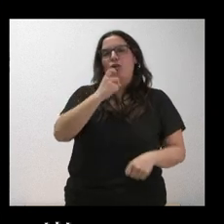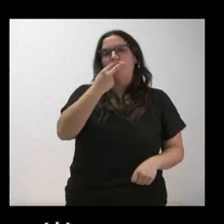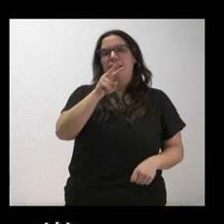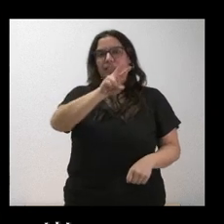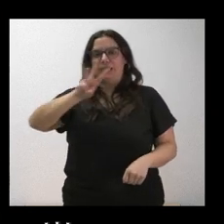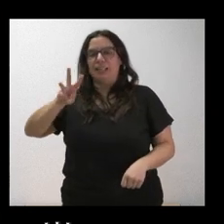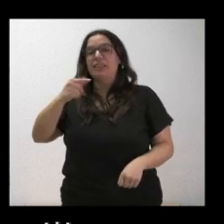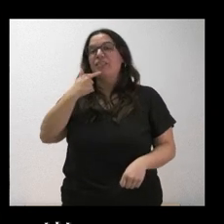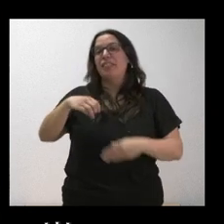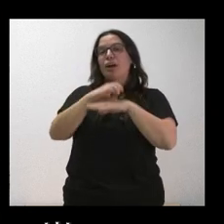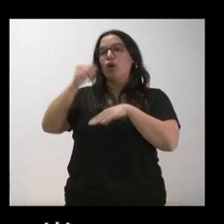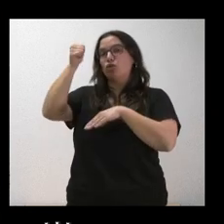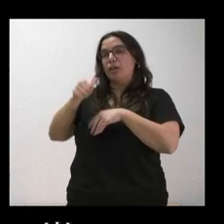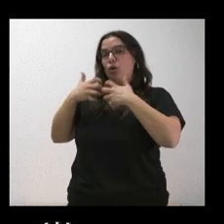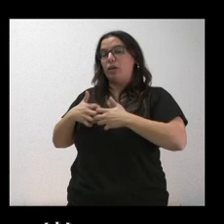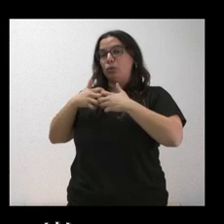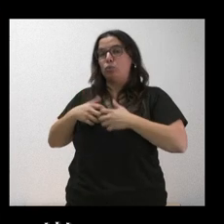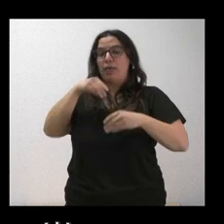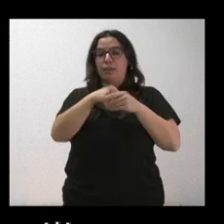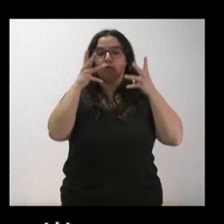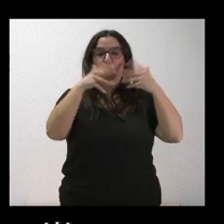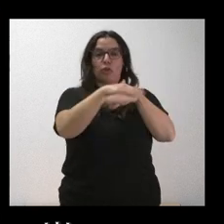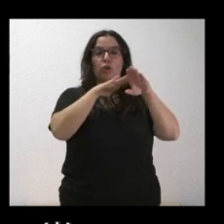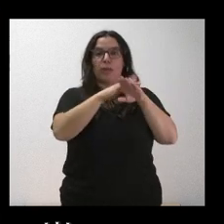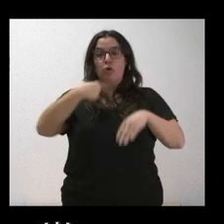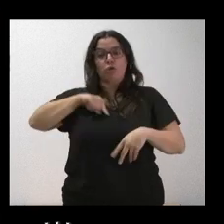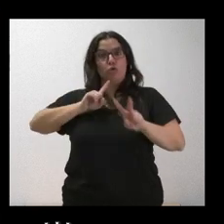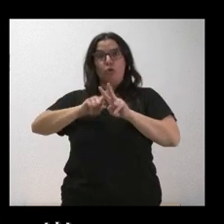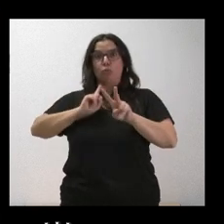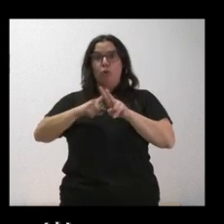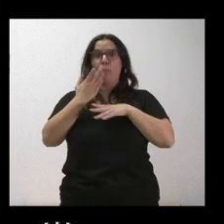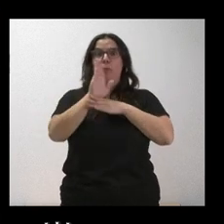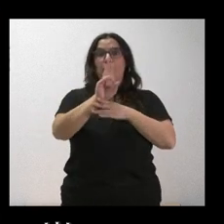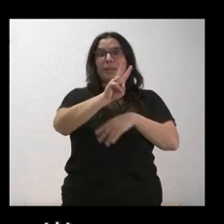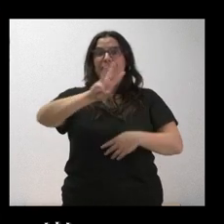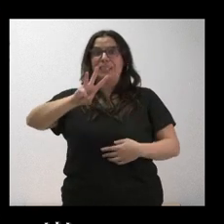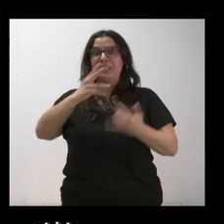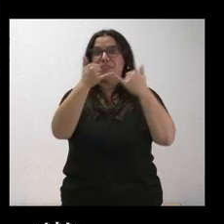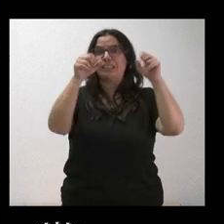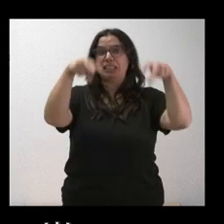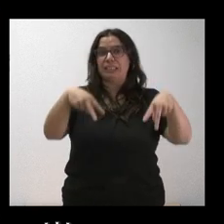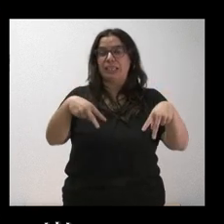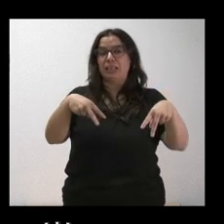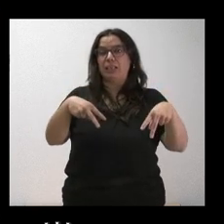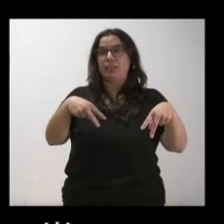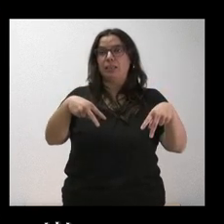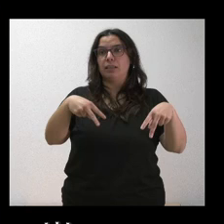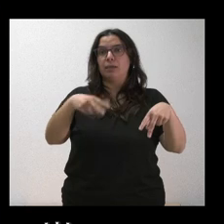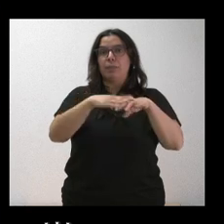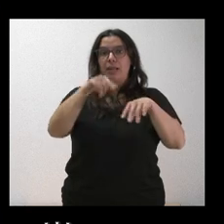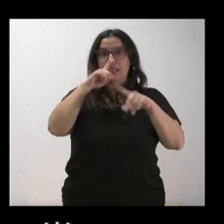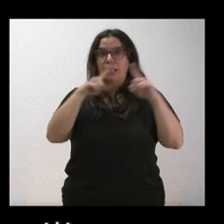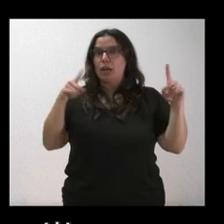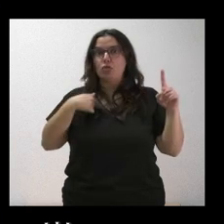fue la parte de vox del Consejo de gobierno la que propuso que el 23 no fuera festivo Durante este ejercicio y me